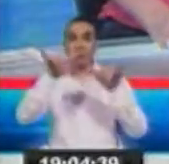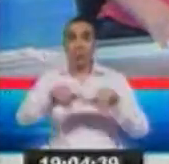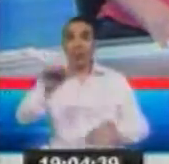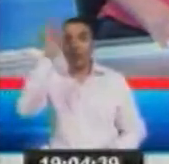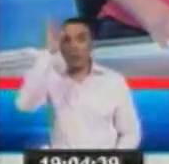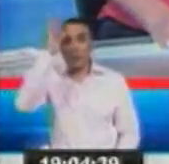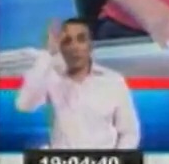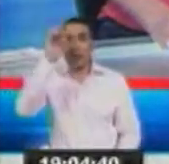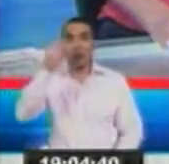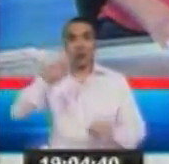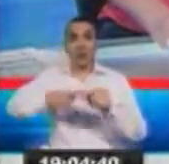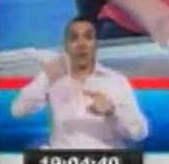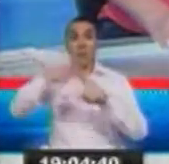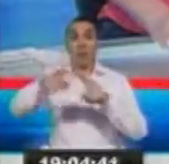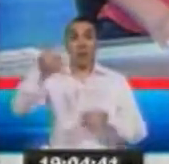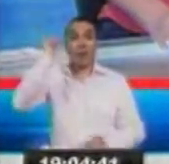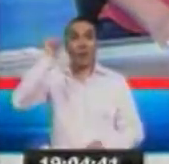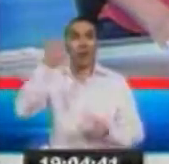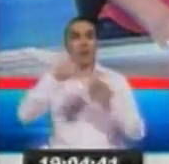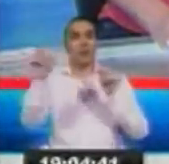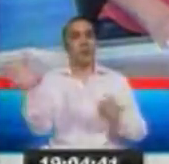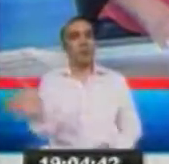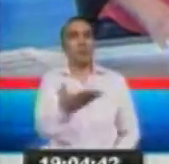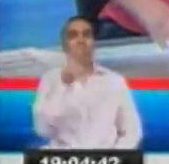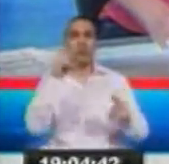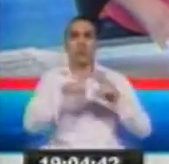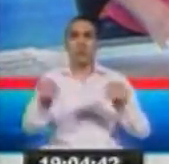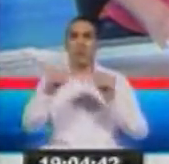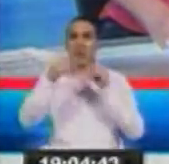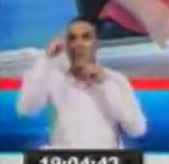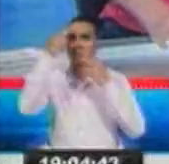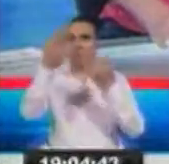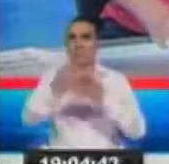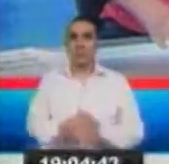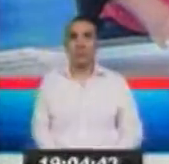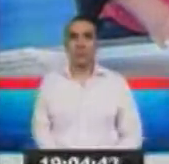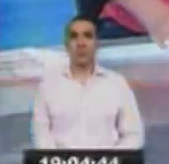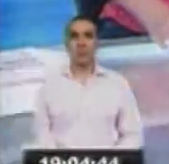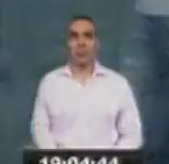un hospital de Quito, pero ayer recibió el alta. Conozcamos más.